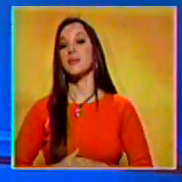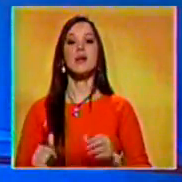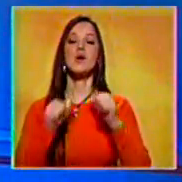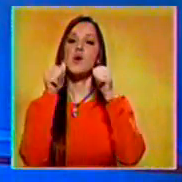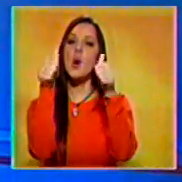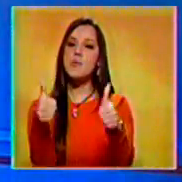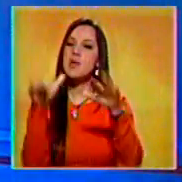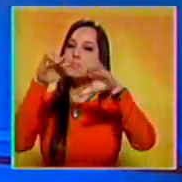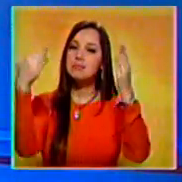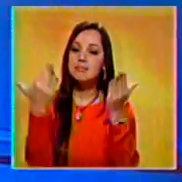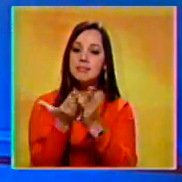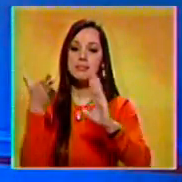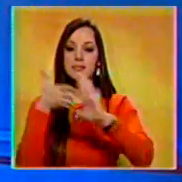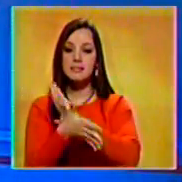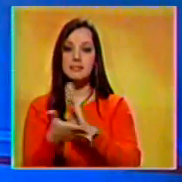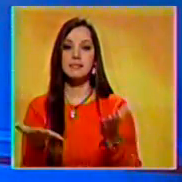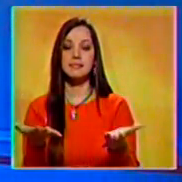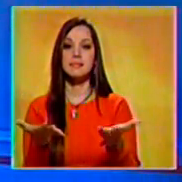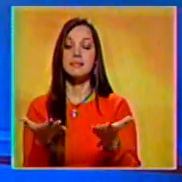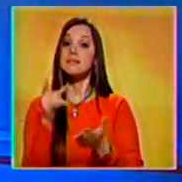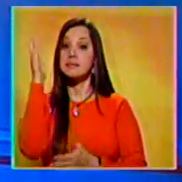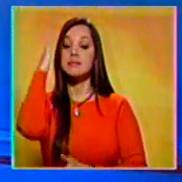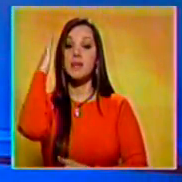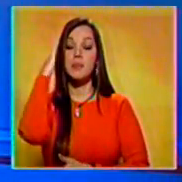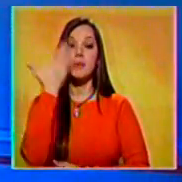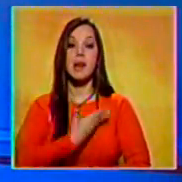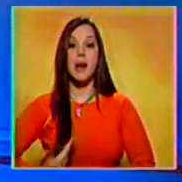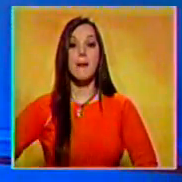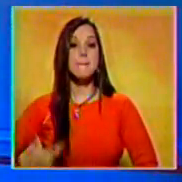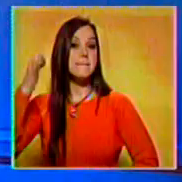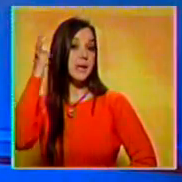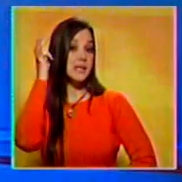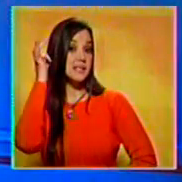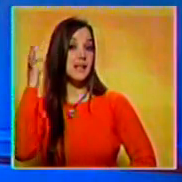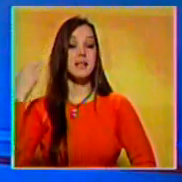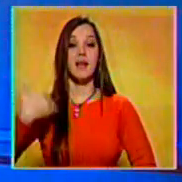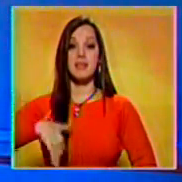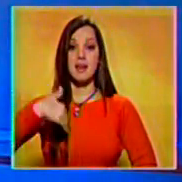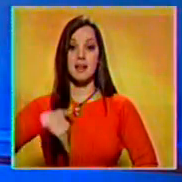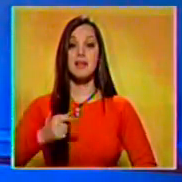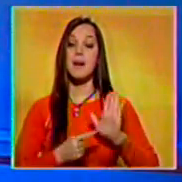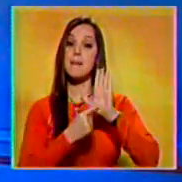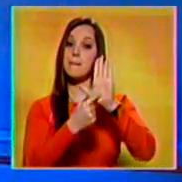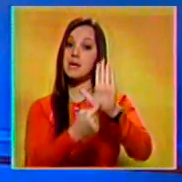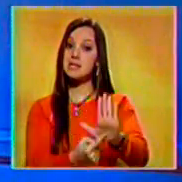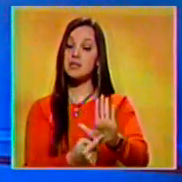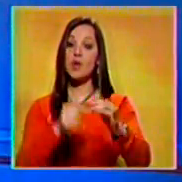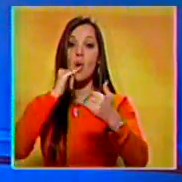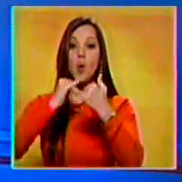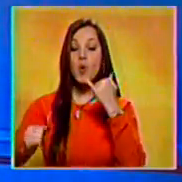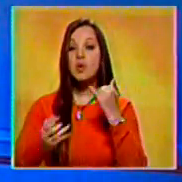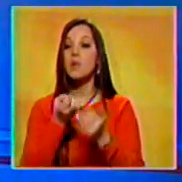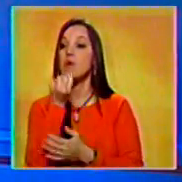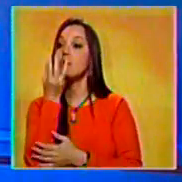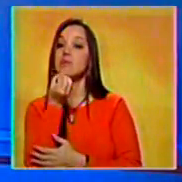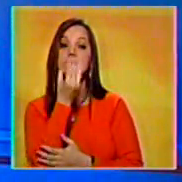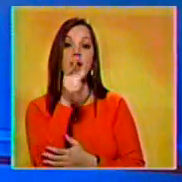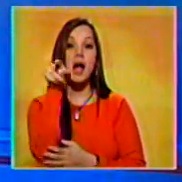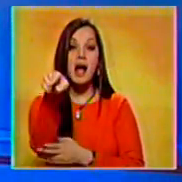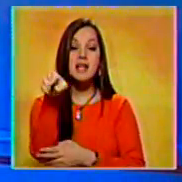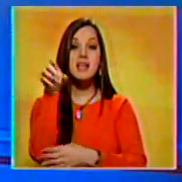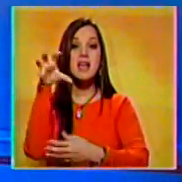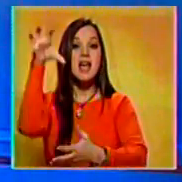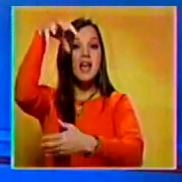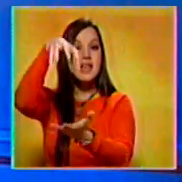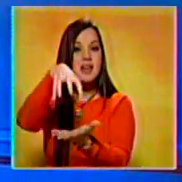Iniciamos nuestro recorrido por lo que pasa en el mundo. Tenemos que la presidenta argentina, Cristina Fernández, presentó su último discurso en el Congreso de esa nación